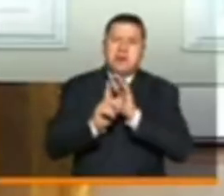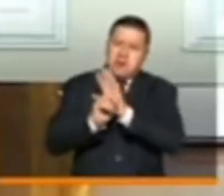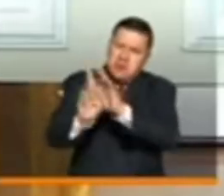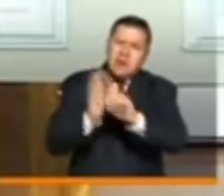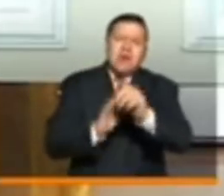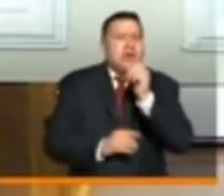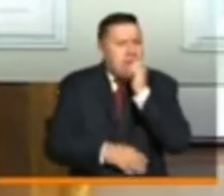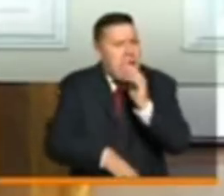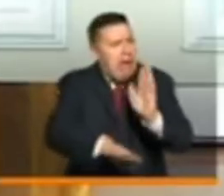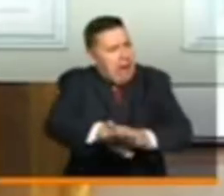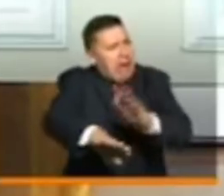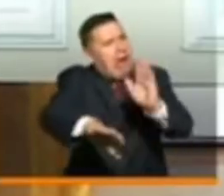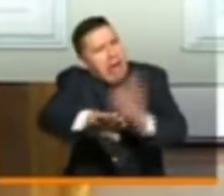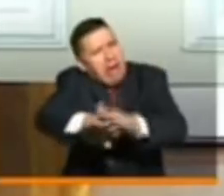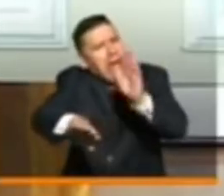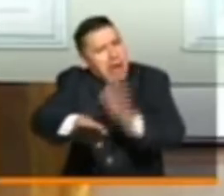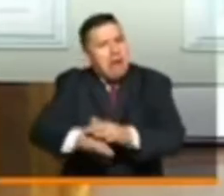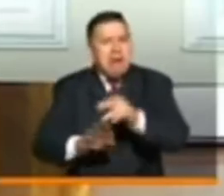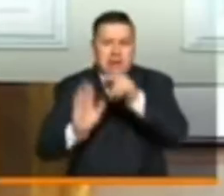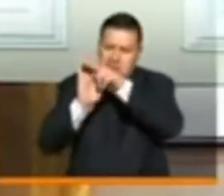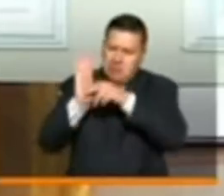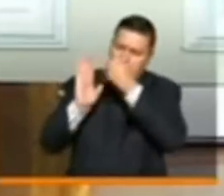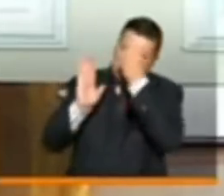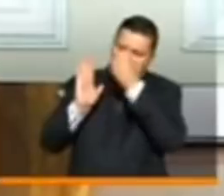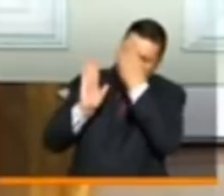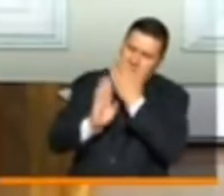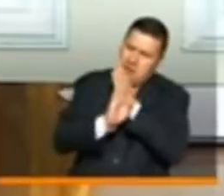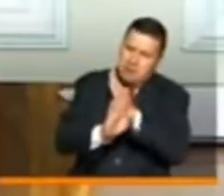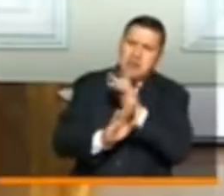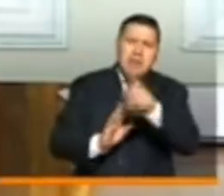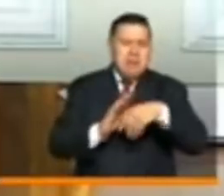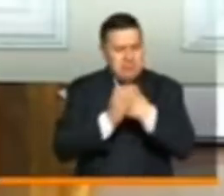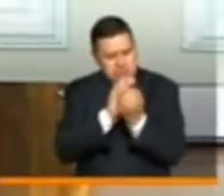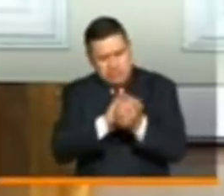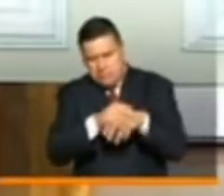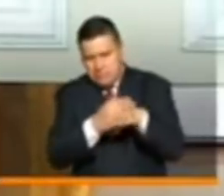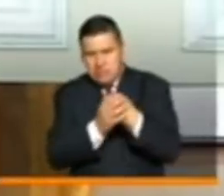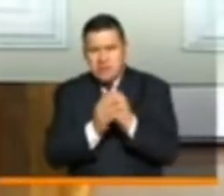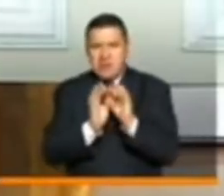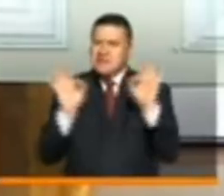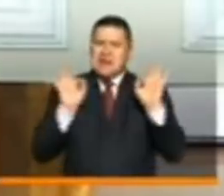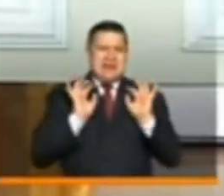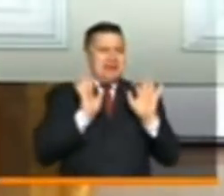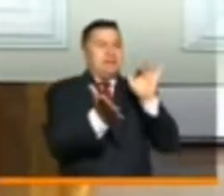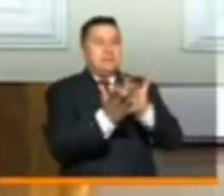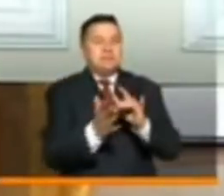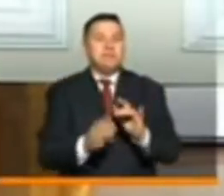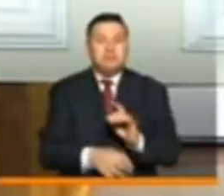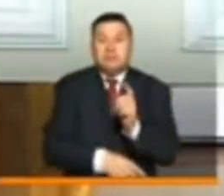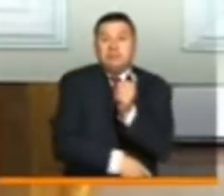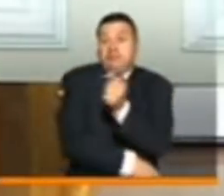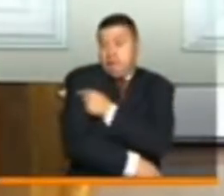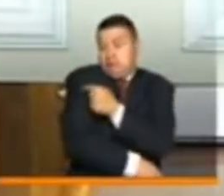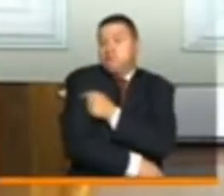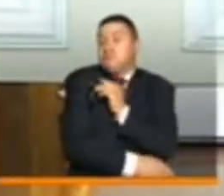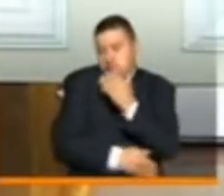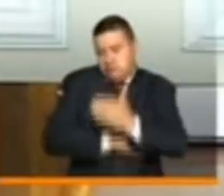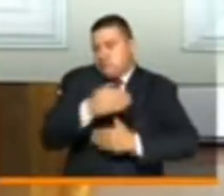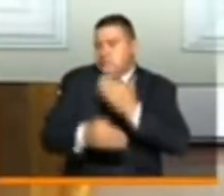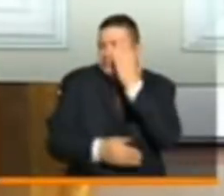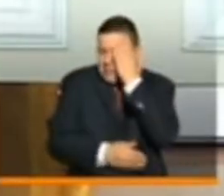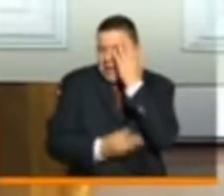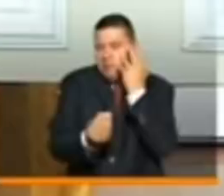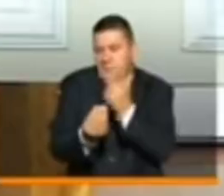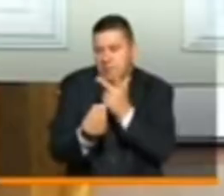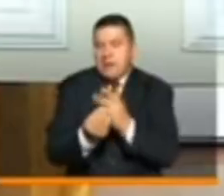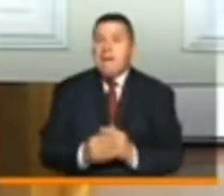distanciamiento y seguir los protocolos de bioseguridad lava lavado de manos y evitar aglomeraciones y las farmacológicas avanzar en